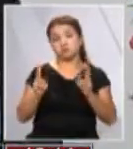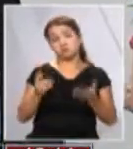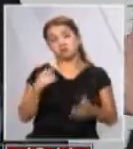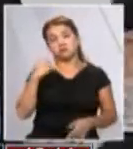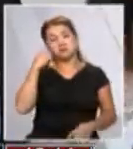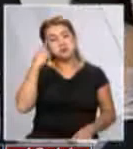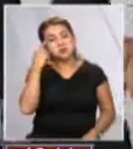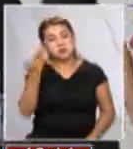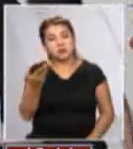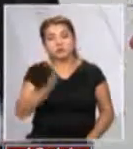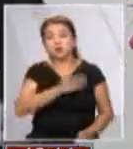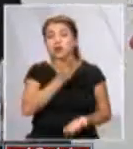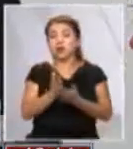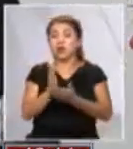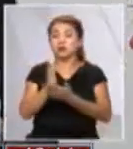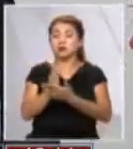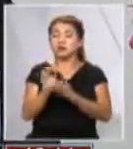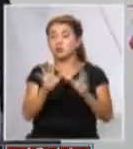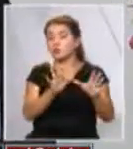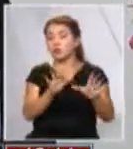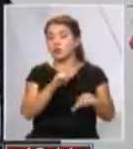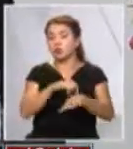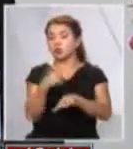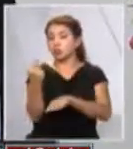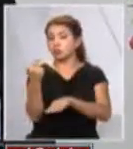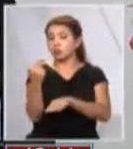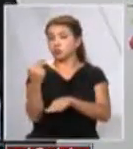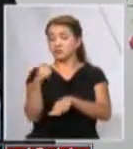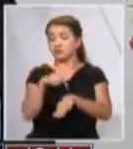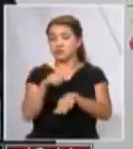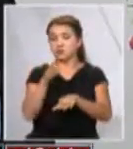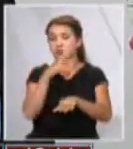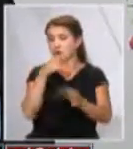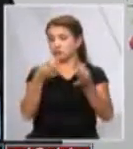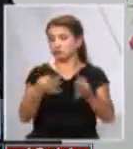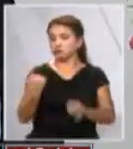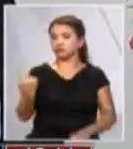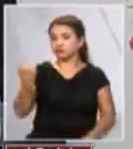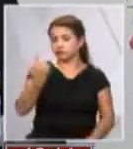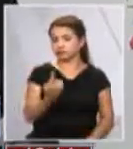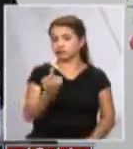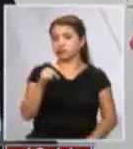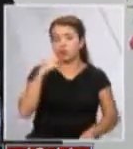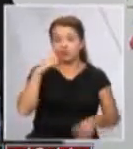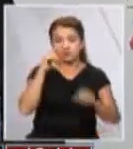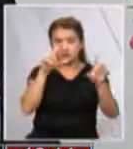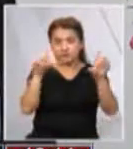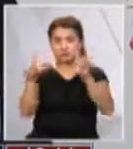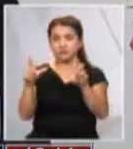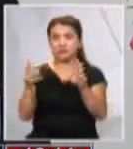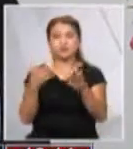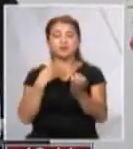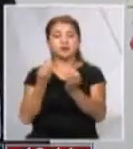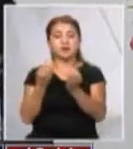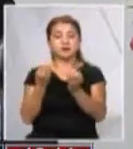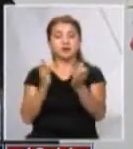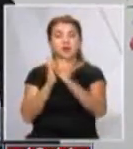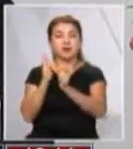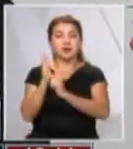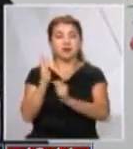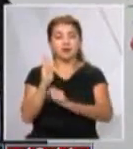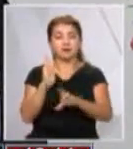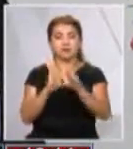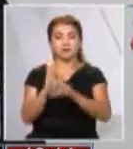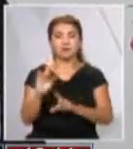presumir que hasta al más o menos el mediodía tampoco se tenía confirmada su presencia. Ahora repasemos un poco de qué se trata esta agenda legislativa y